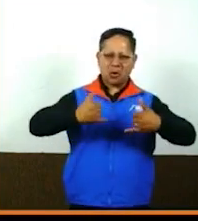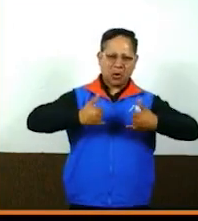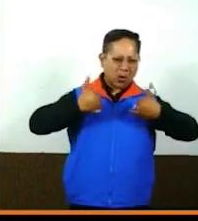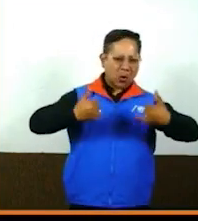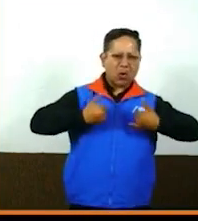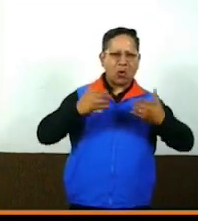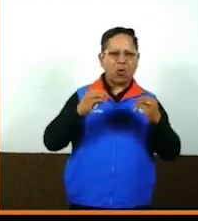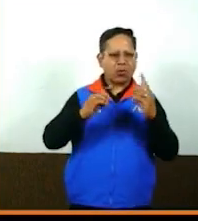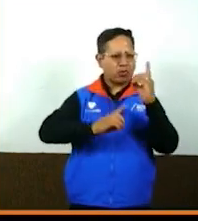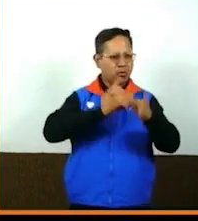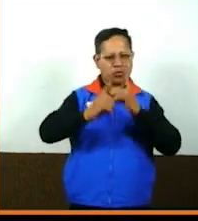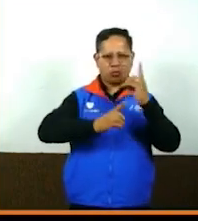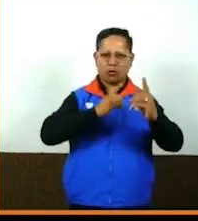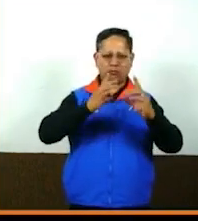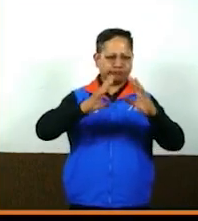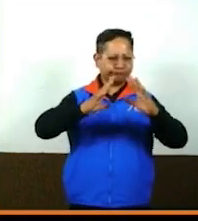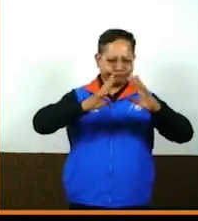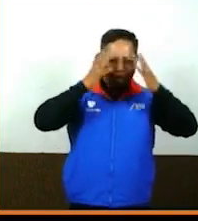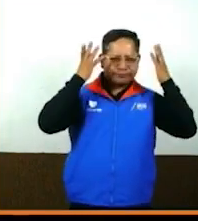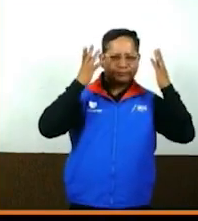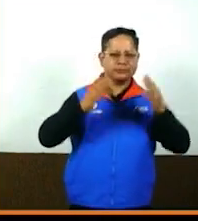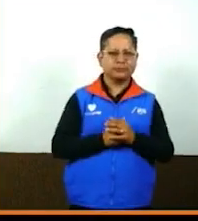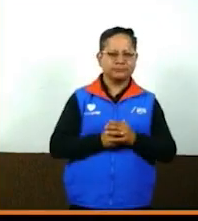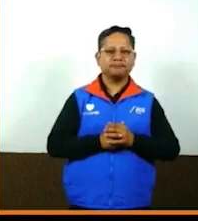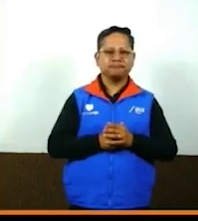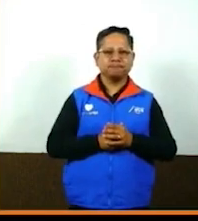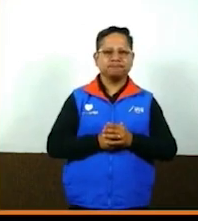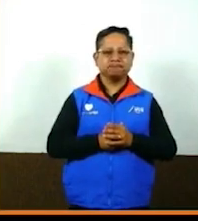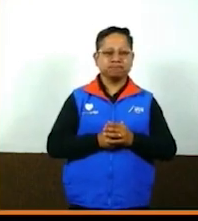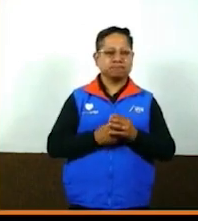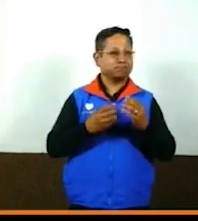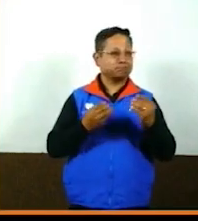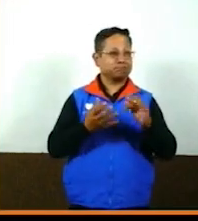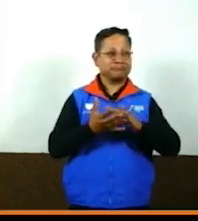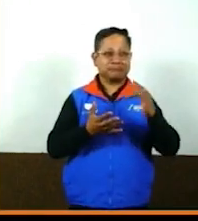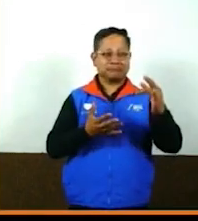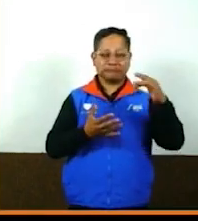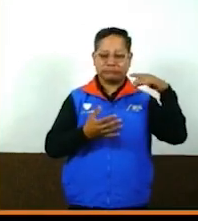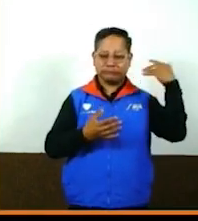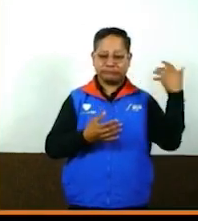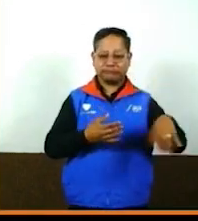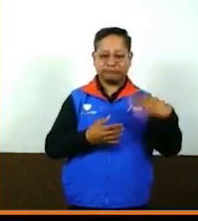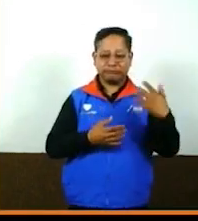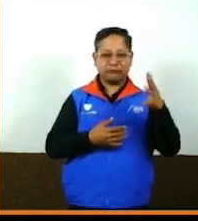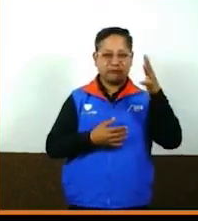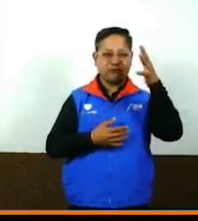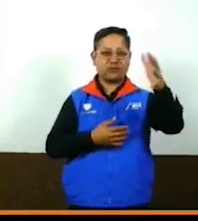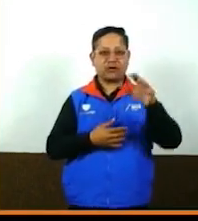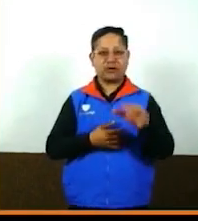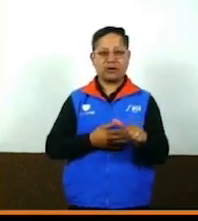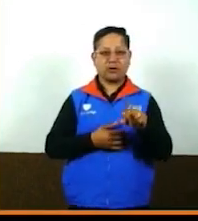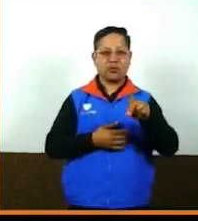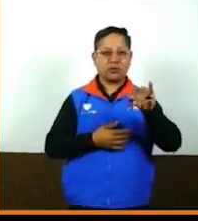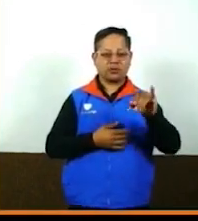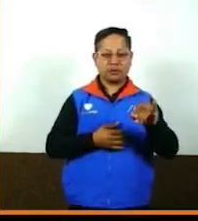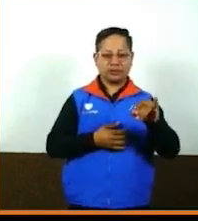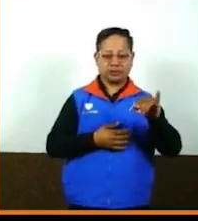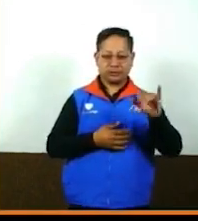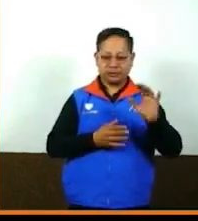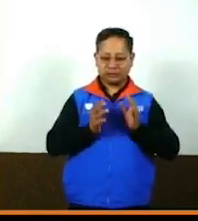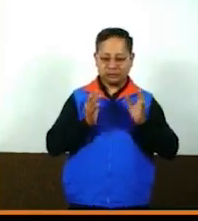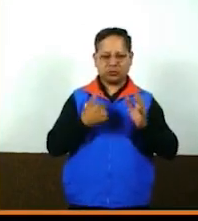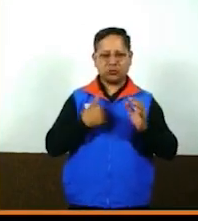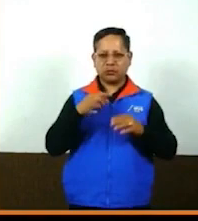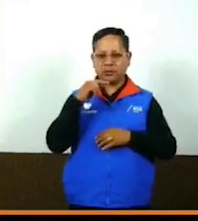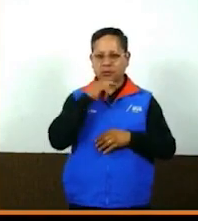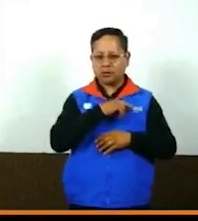y superdeportivos, ¿no? Eso es todo. Muchas gracias, Gerardo. Impresionante todos los planes que se tienen en Audi. Y bueno, pues ya cerrando, lo quiero hacer